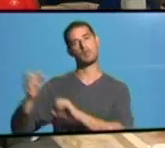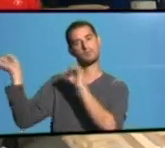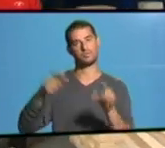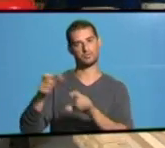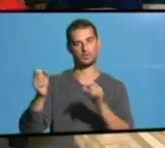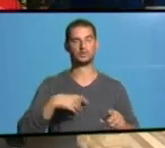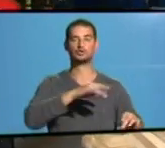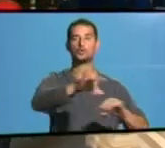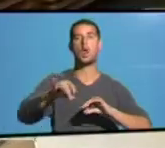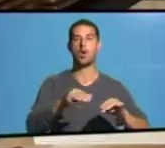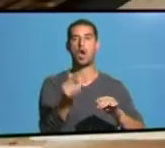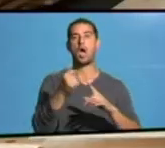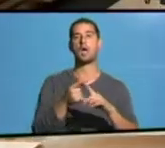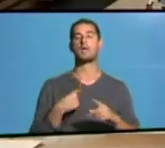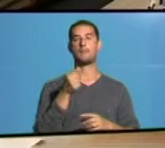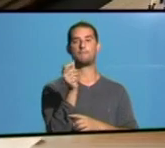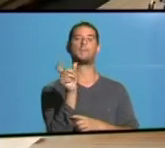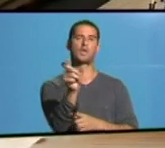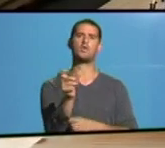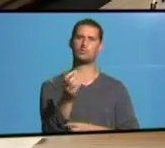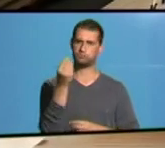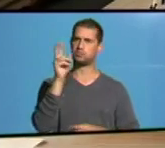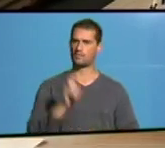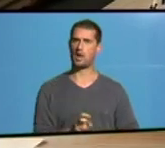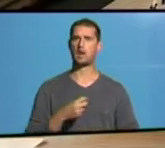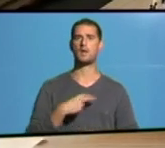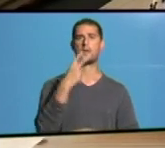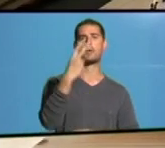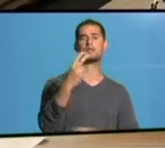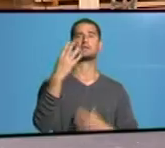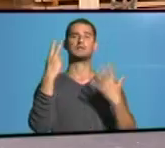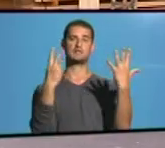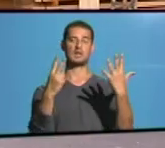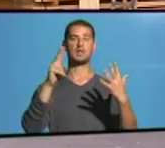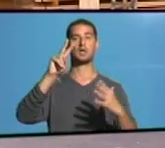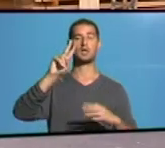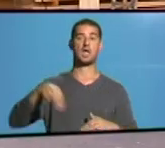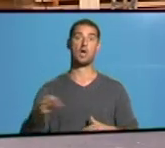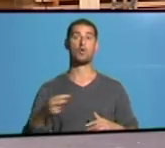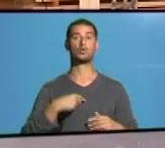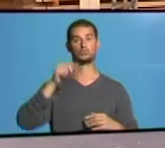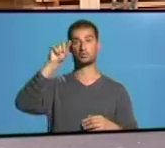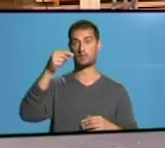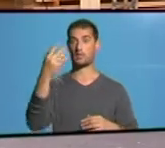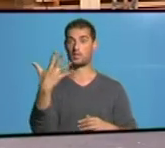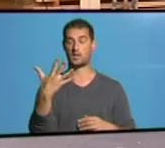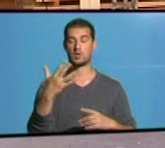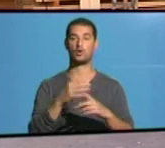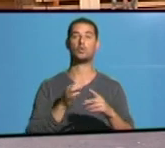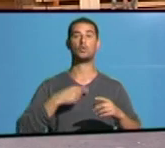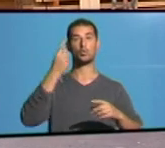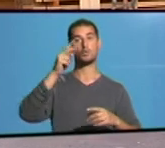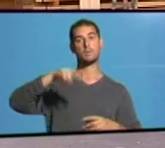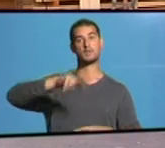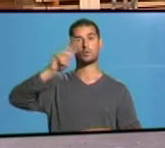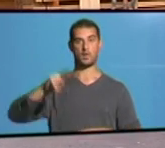totalmente equipado e cun prezo moi competitivo, 27,5 € por metro cuadrado. Non é o mismo se dentro do pobo, pois,